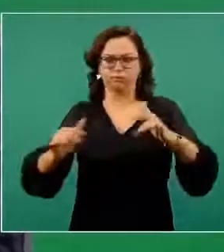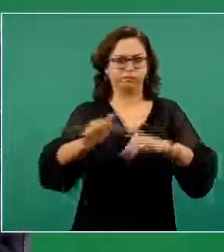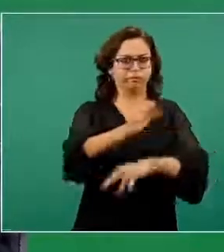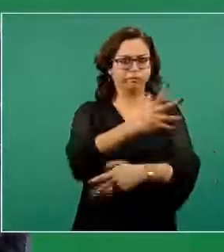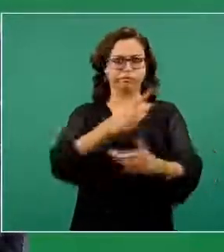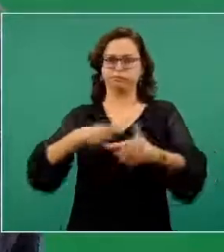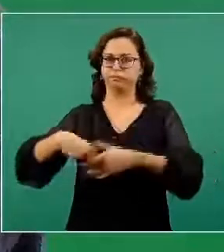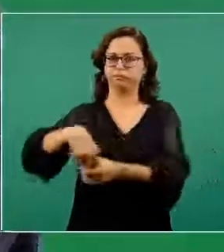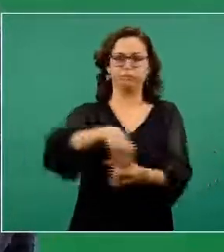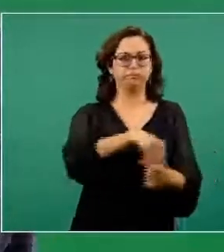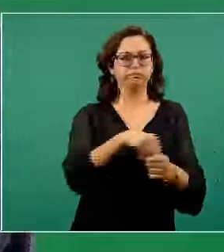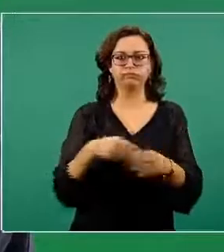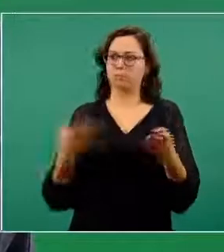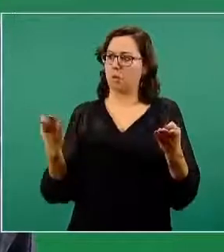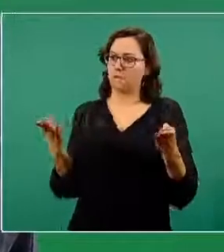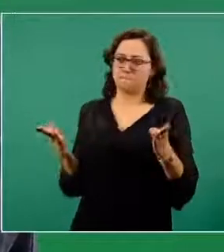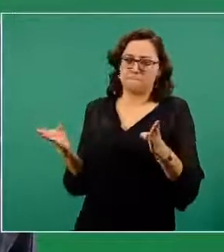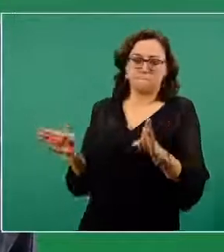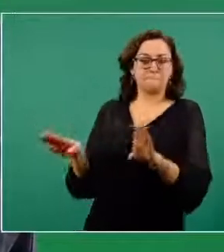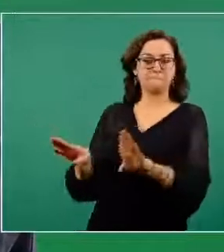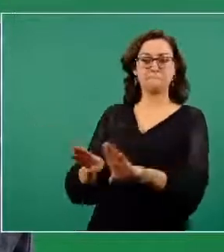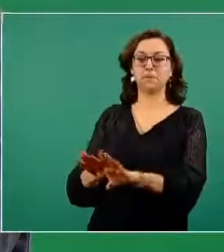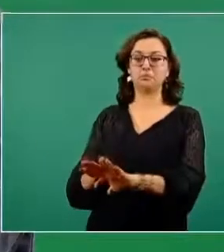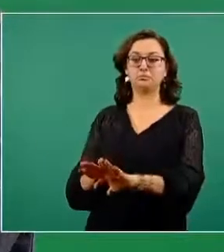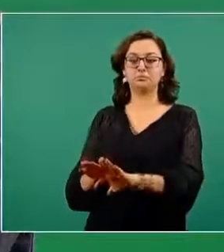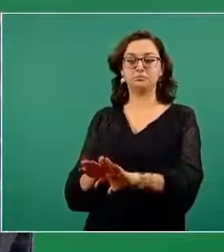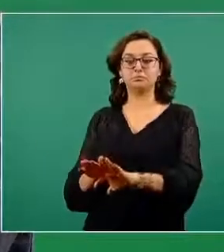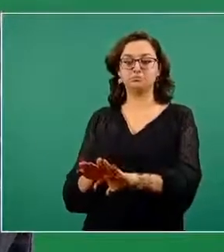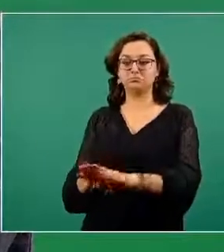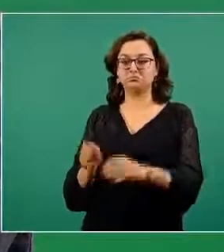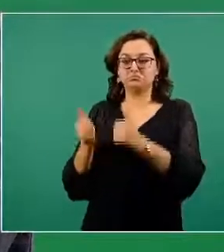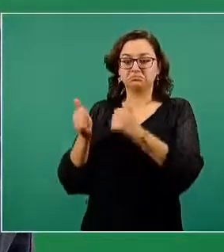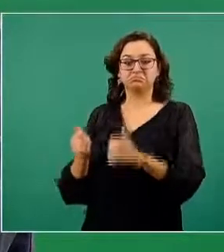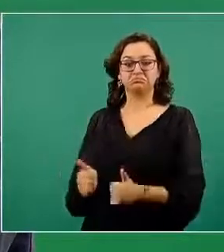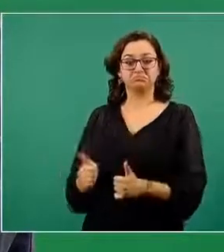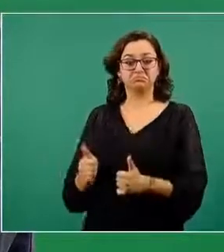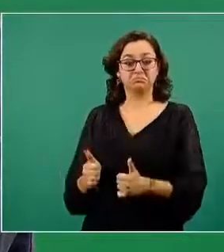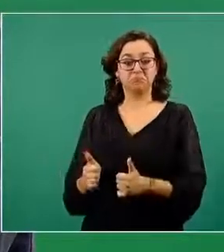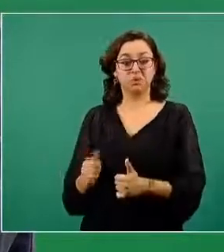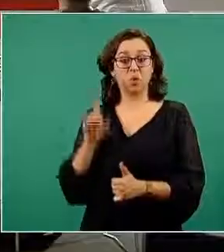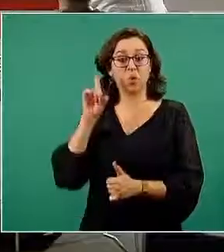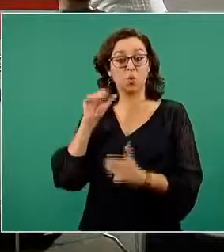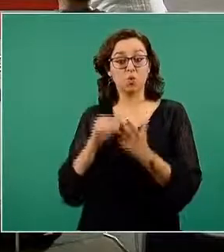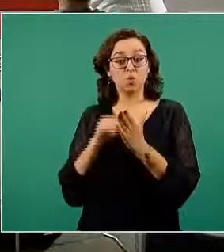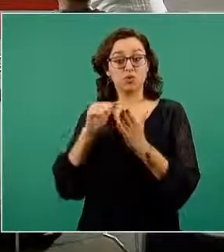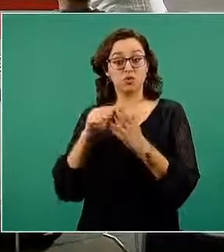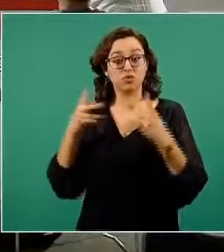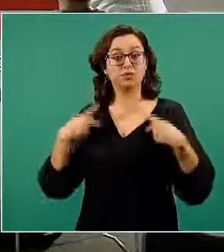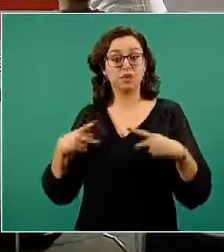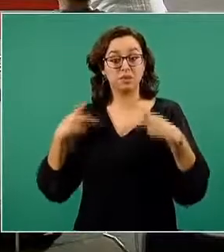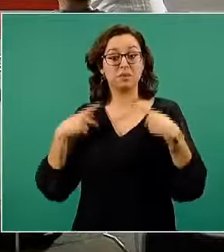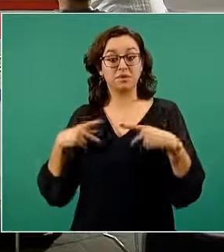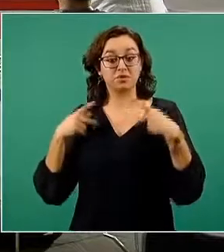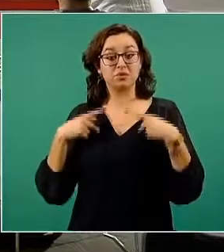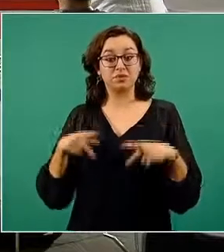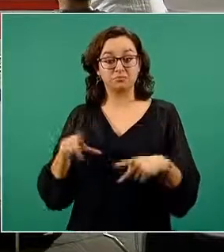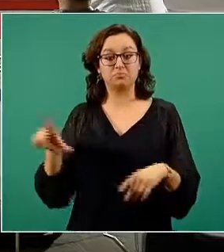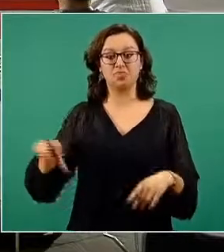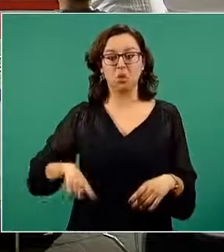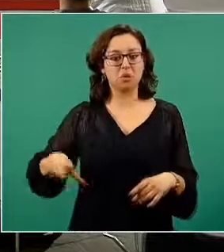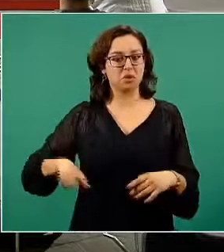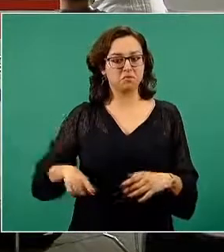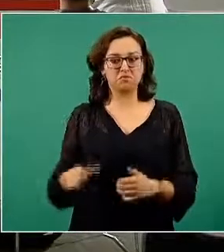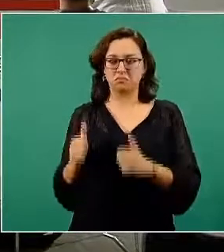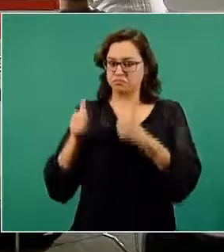contacto o proximidad física a justo 1 millón, más de 1 millón de personas que somos empleadas del gobierno.